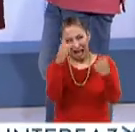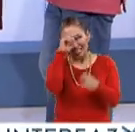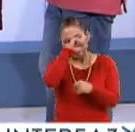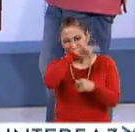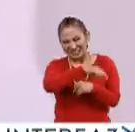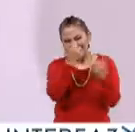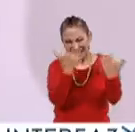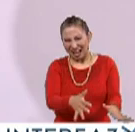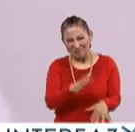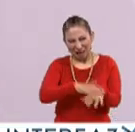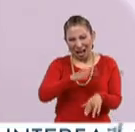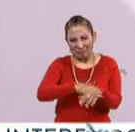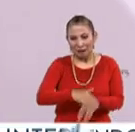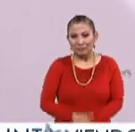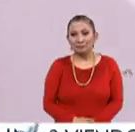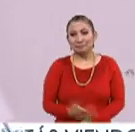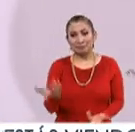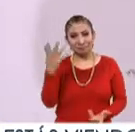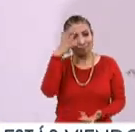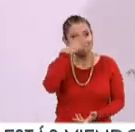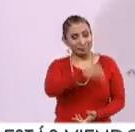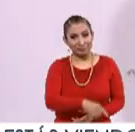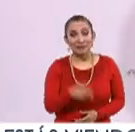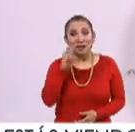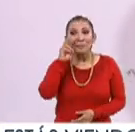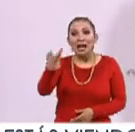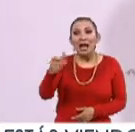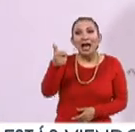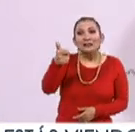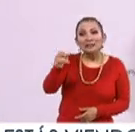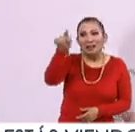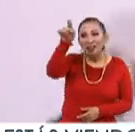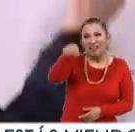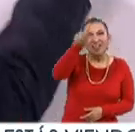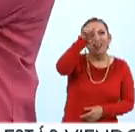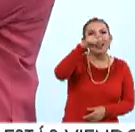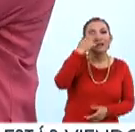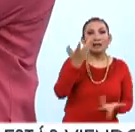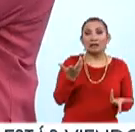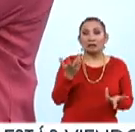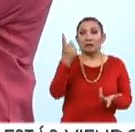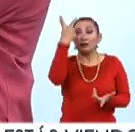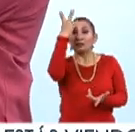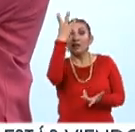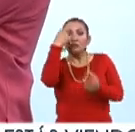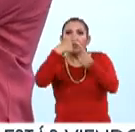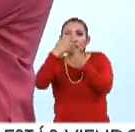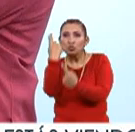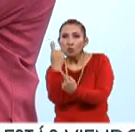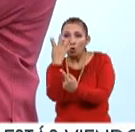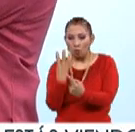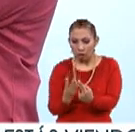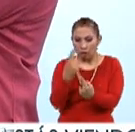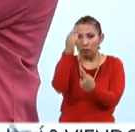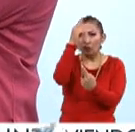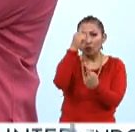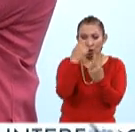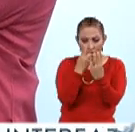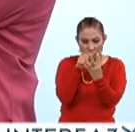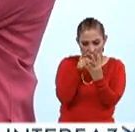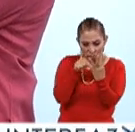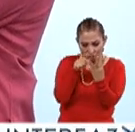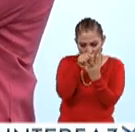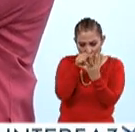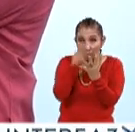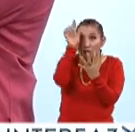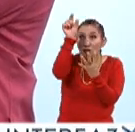difícil. Es fácil. Que, en cambio, verlo de esa forma, pues ajá, es ¿qué dice uno aquí? ¿Tres más un uno? Shock, ¿no? Cuatro. O ponen sus deditos, o